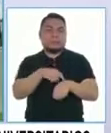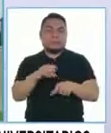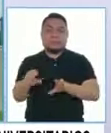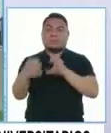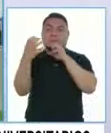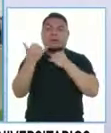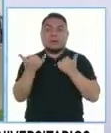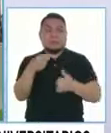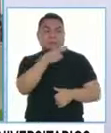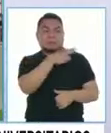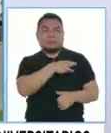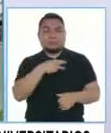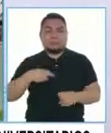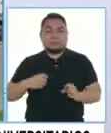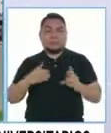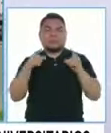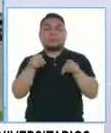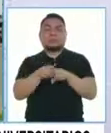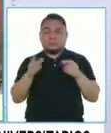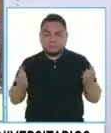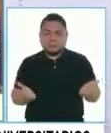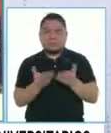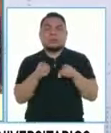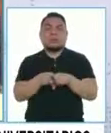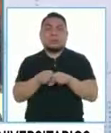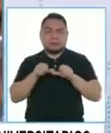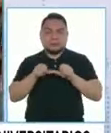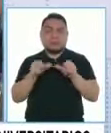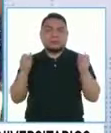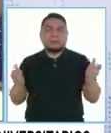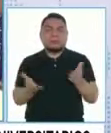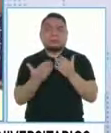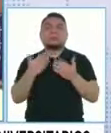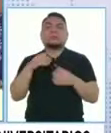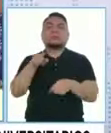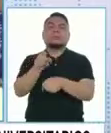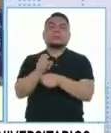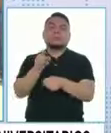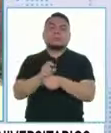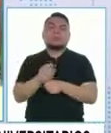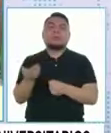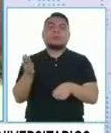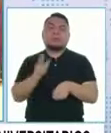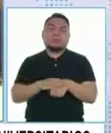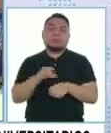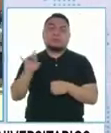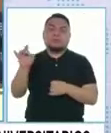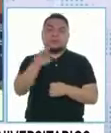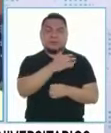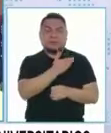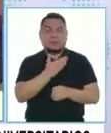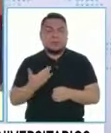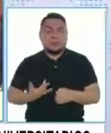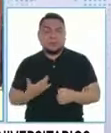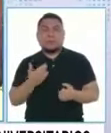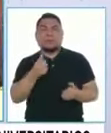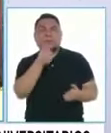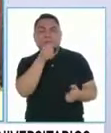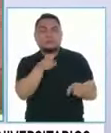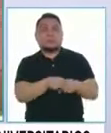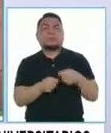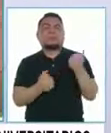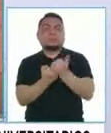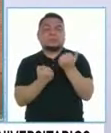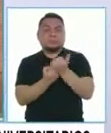Ministerio de Educación también impulsó y sí, va a seguir impulsando la capacitación docente, sobre todo en las universidades públicas, con el apoyo